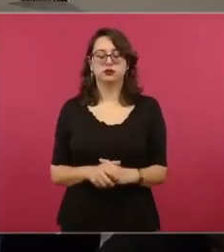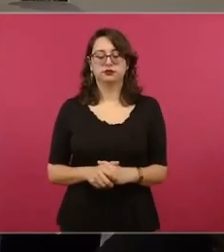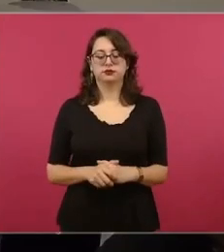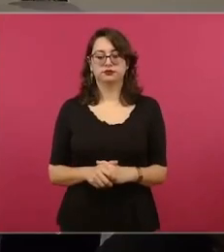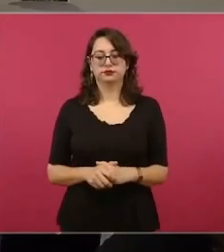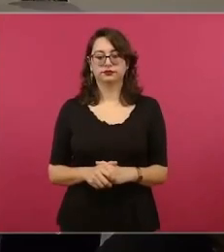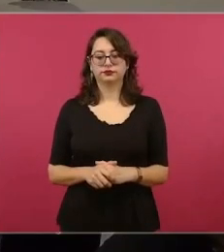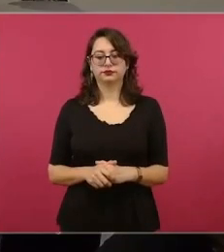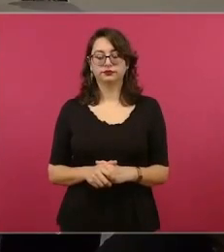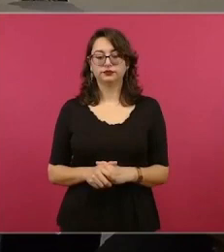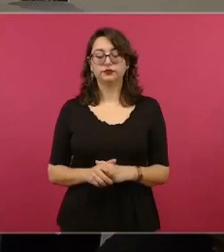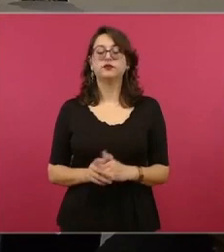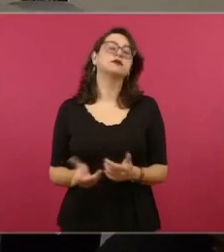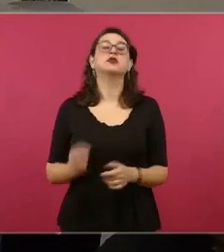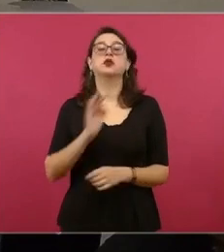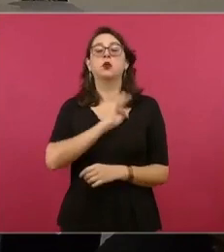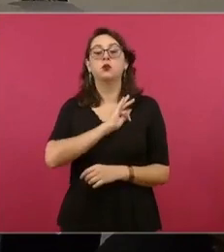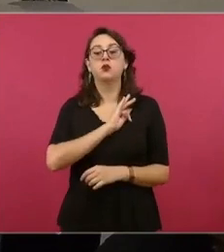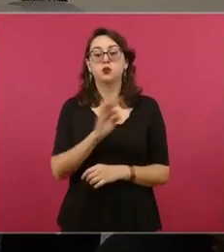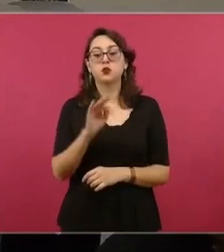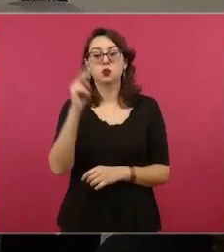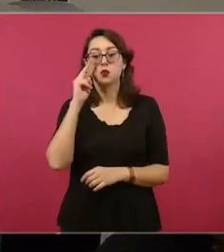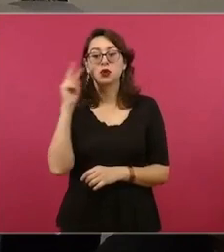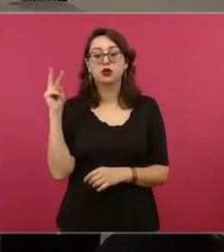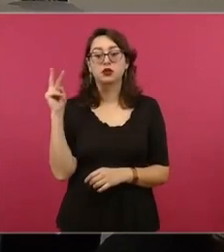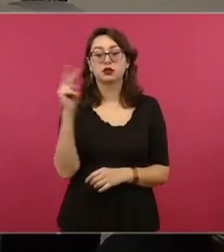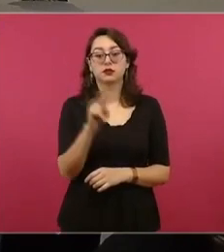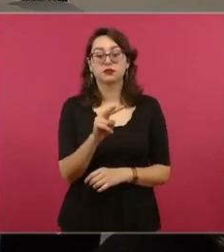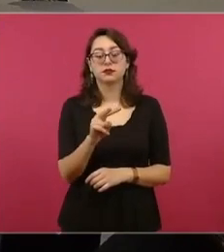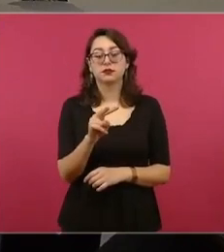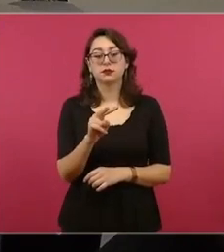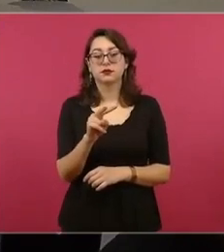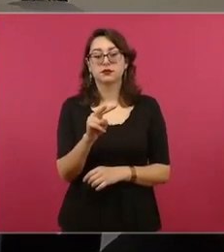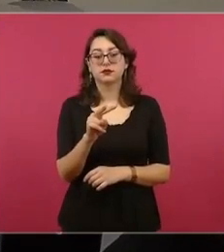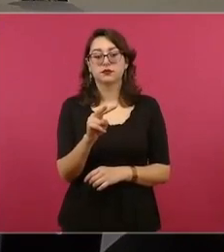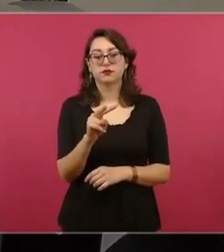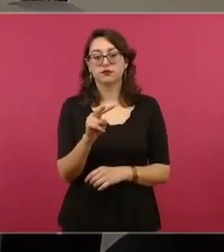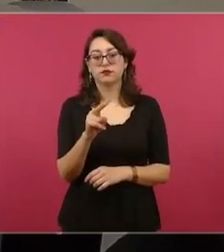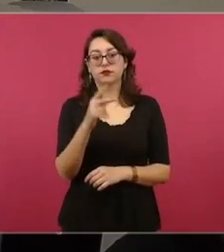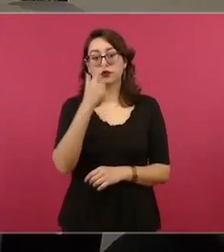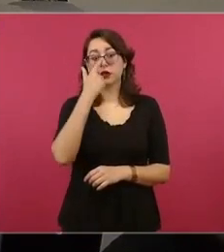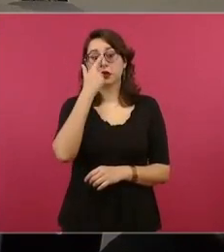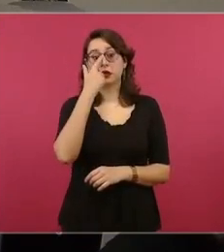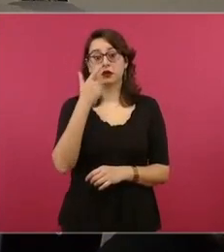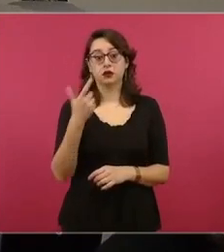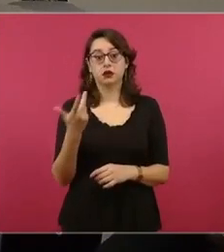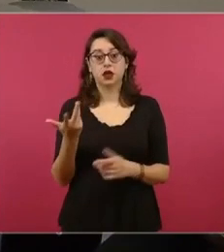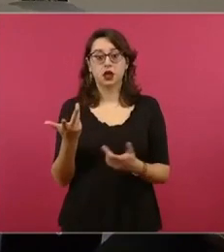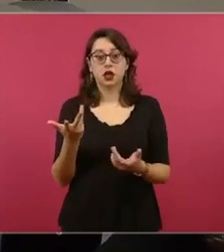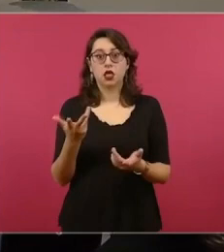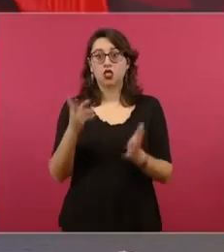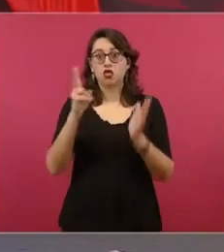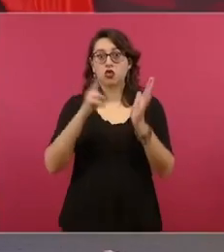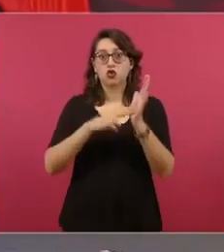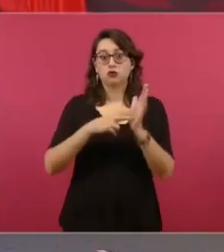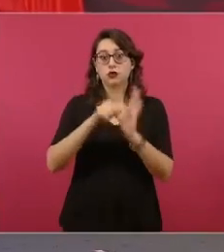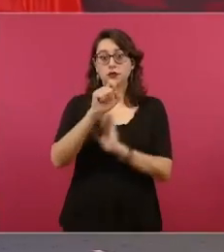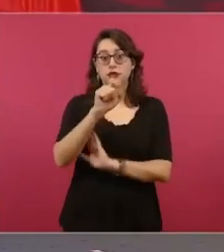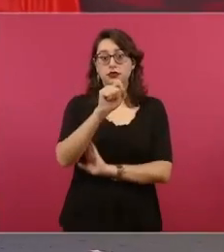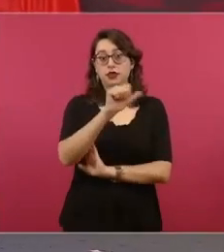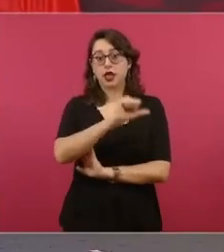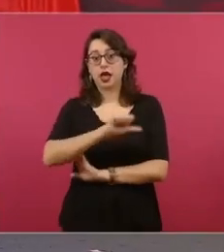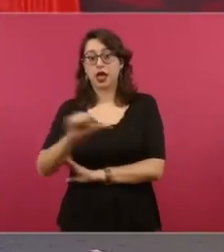Si se dan cuenta, si lo vemos, el promedio nacional de incremento 2022 es